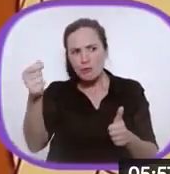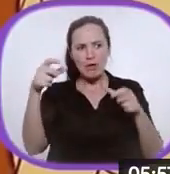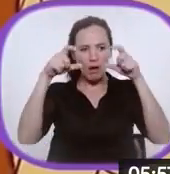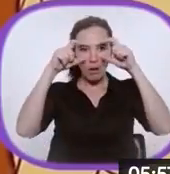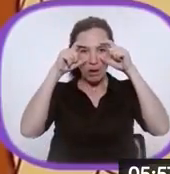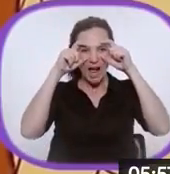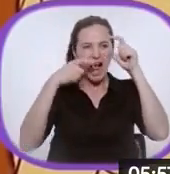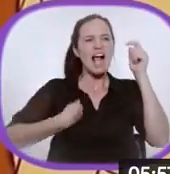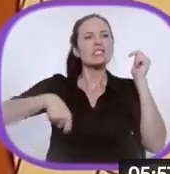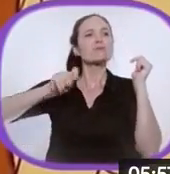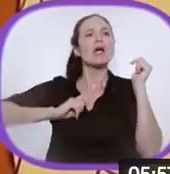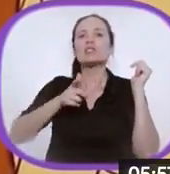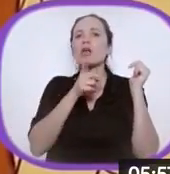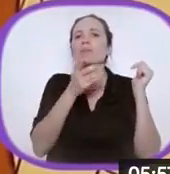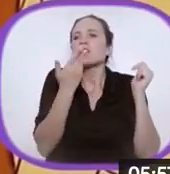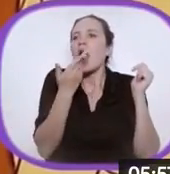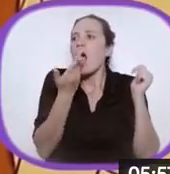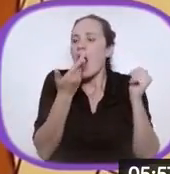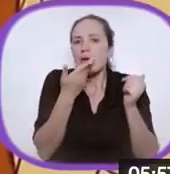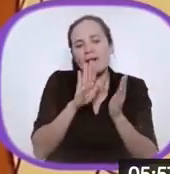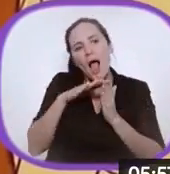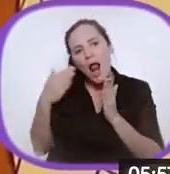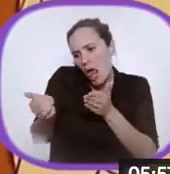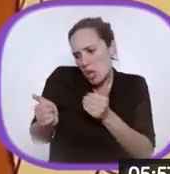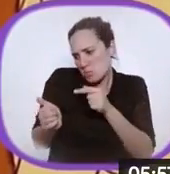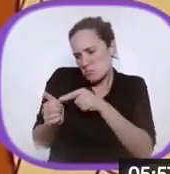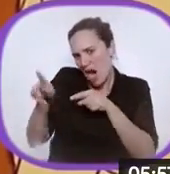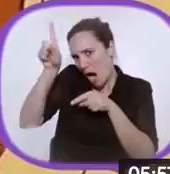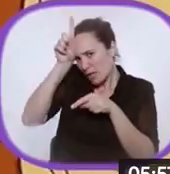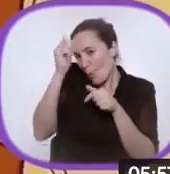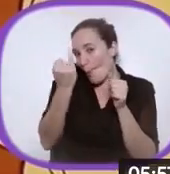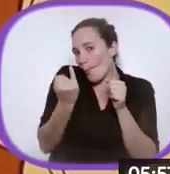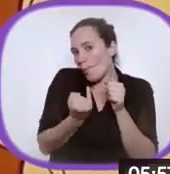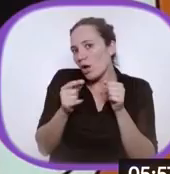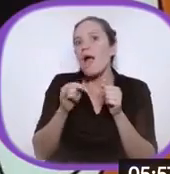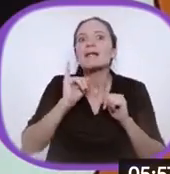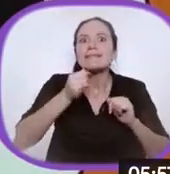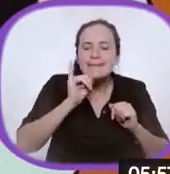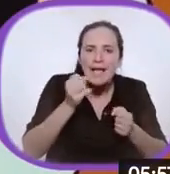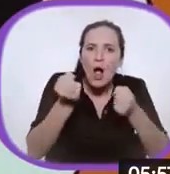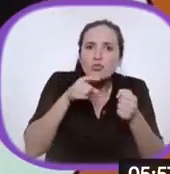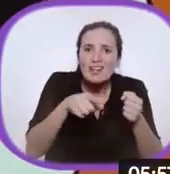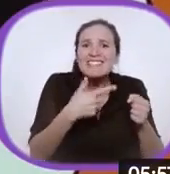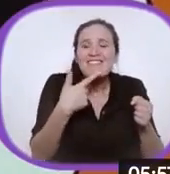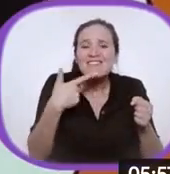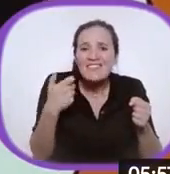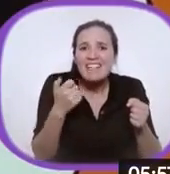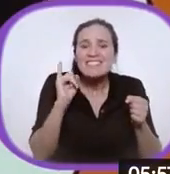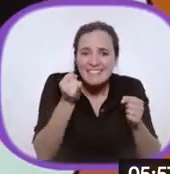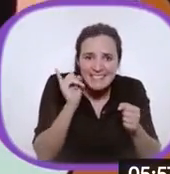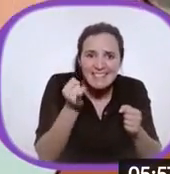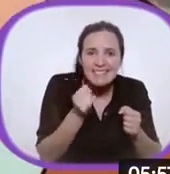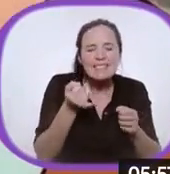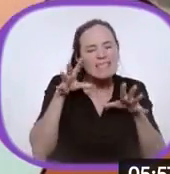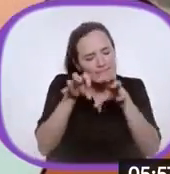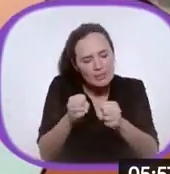español o algo así. A su lado había un hombre delgado que parecía un indio. era ese. ¡Un millón de rayos y